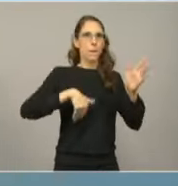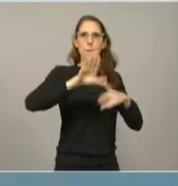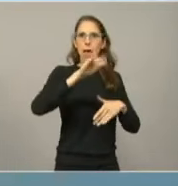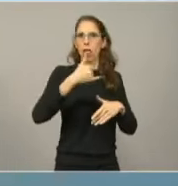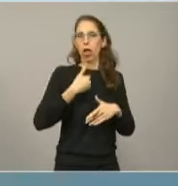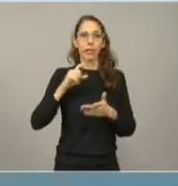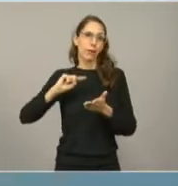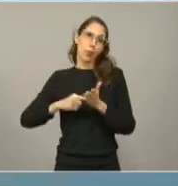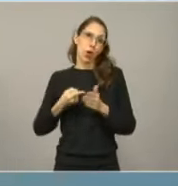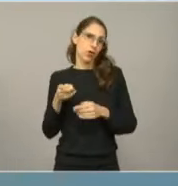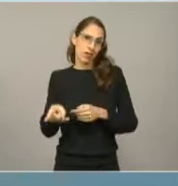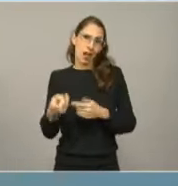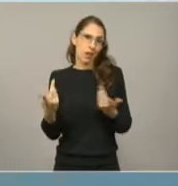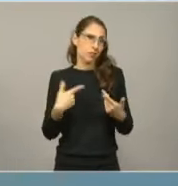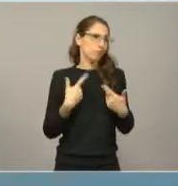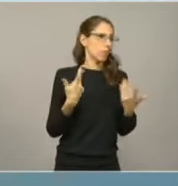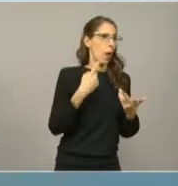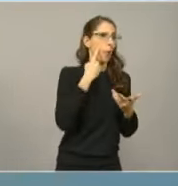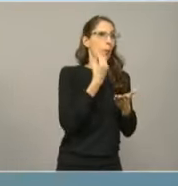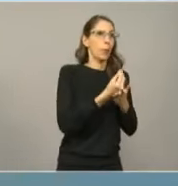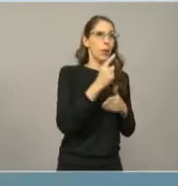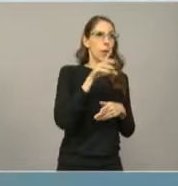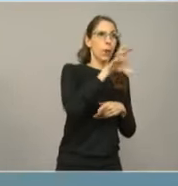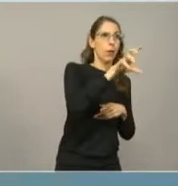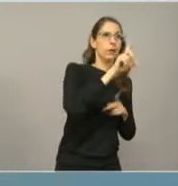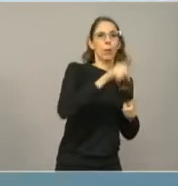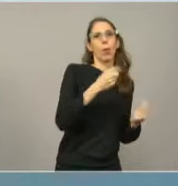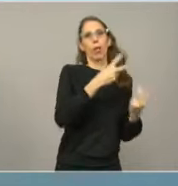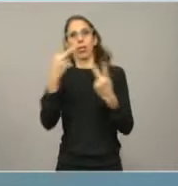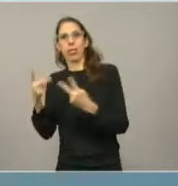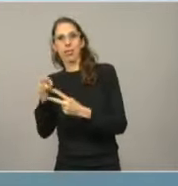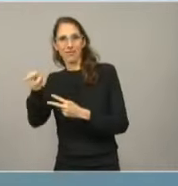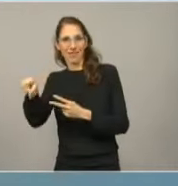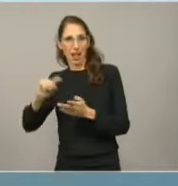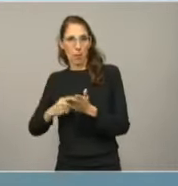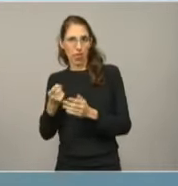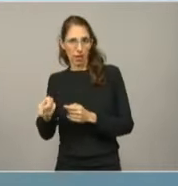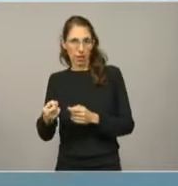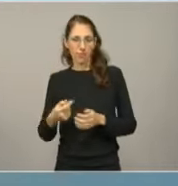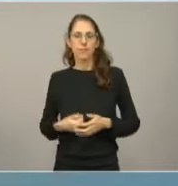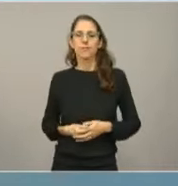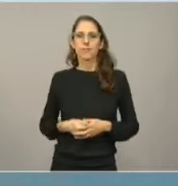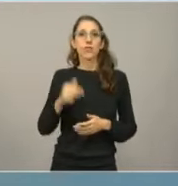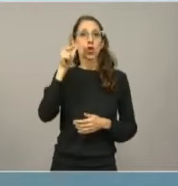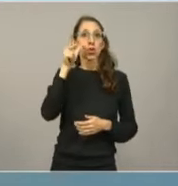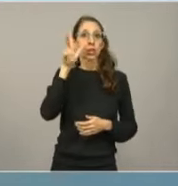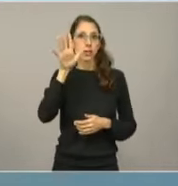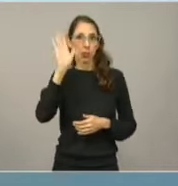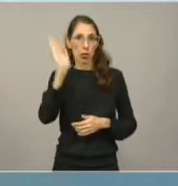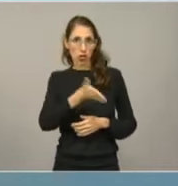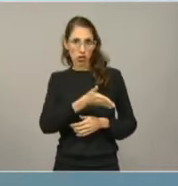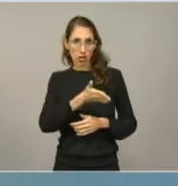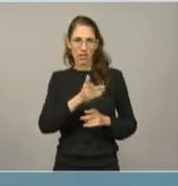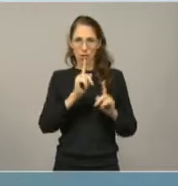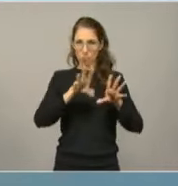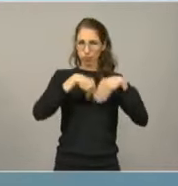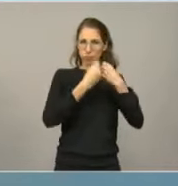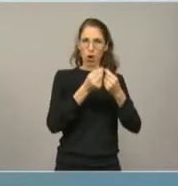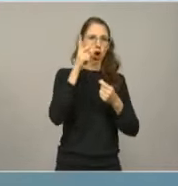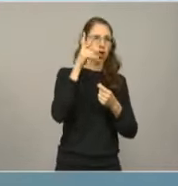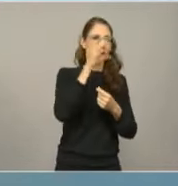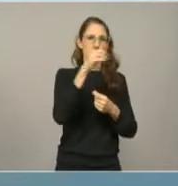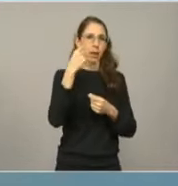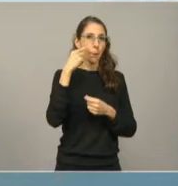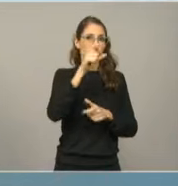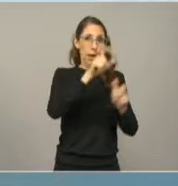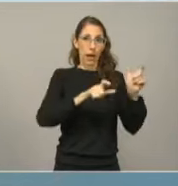encuentra en la ciudad de Buenos Aires Eh entonces el 85 por de estos 800,000 personas que se